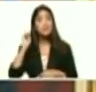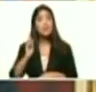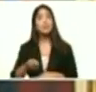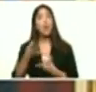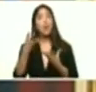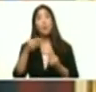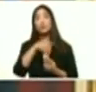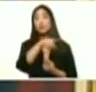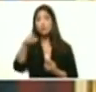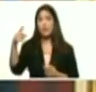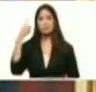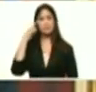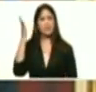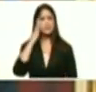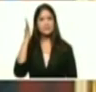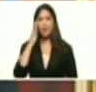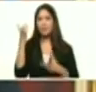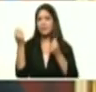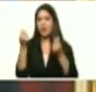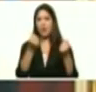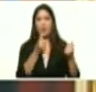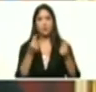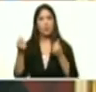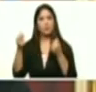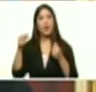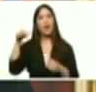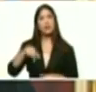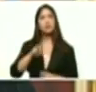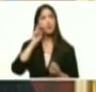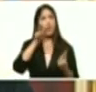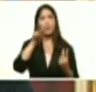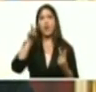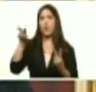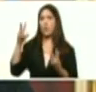de ustedes tienen un gran conocimiento de la economía. Aquí yo veo a muchos.